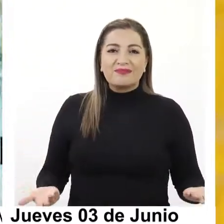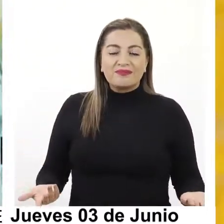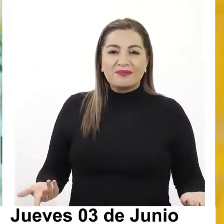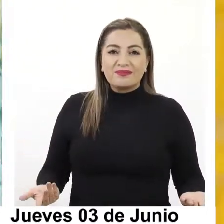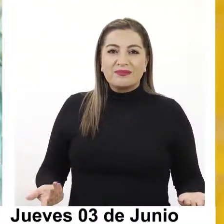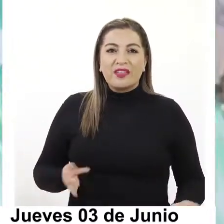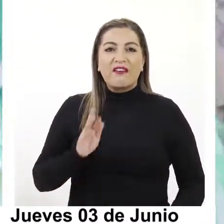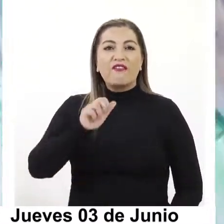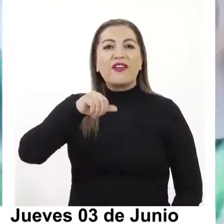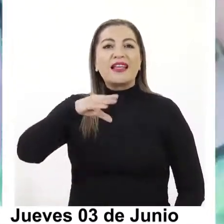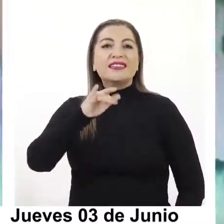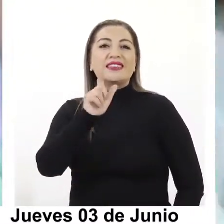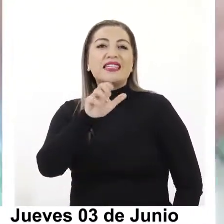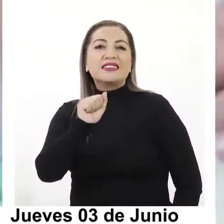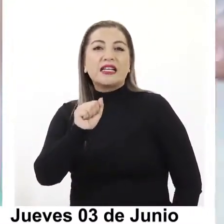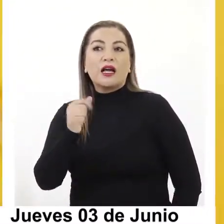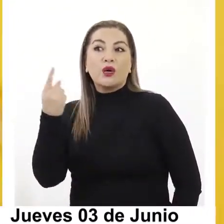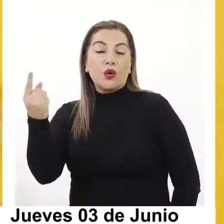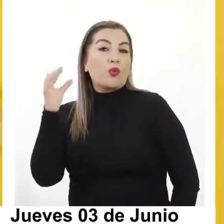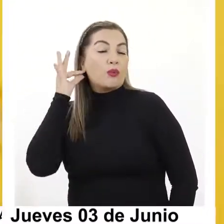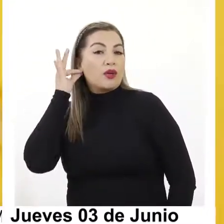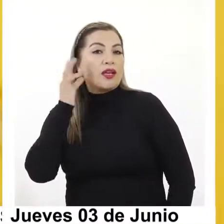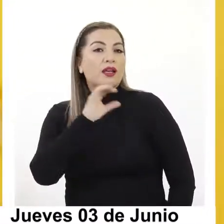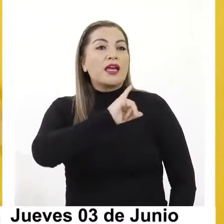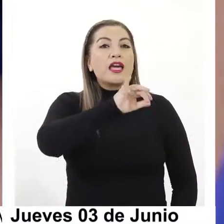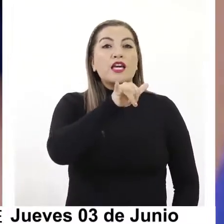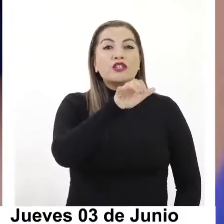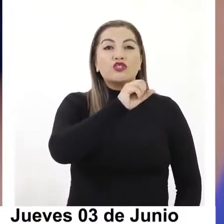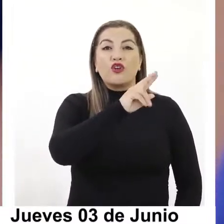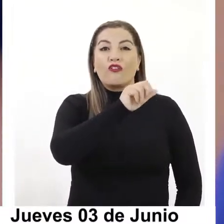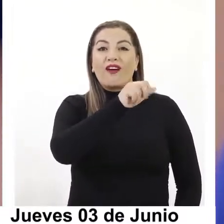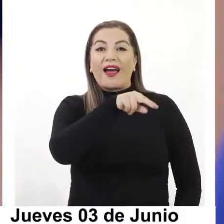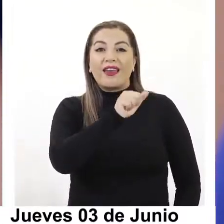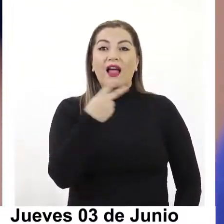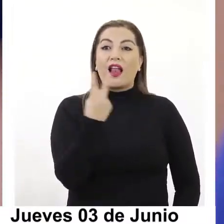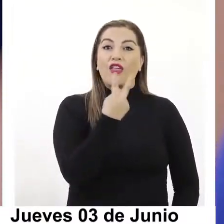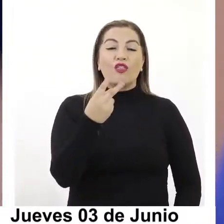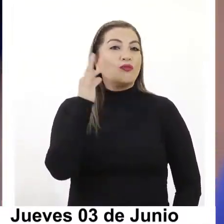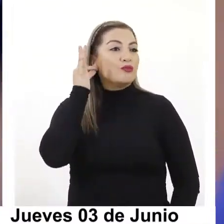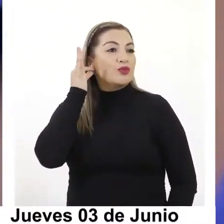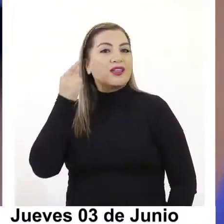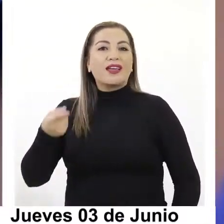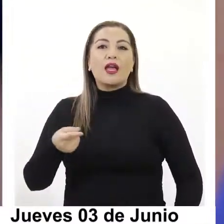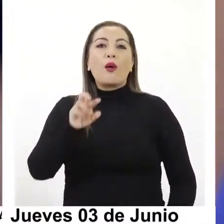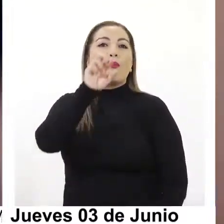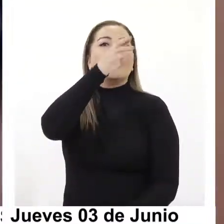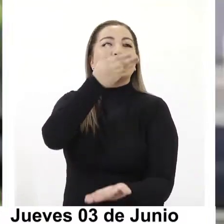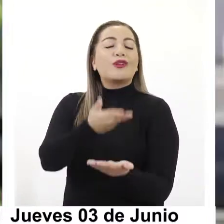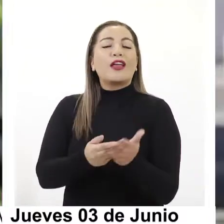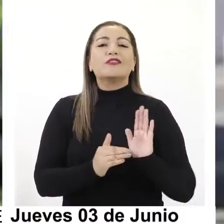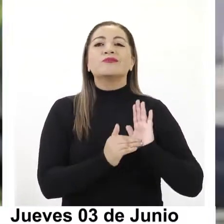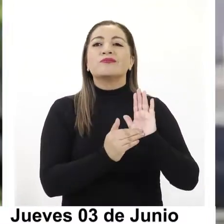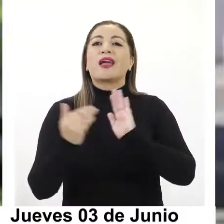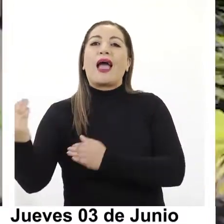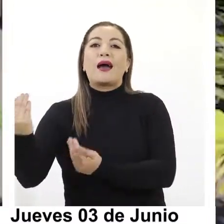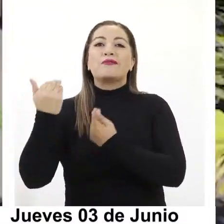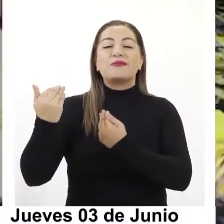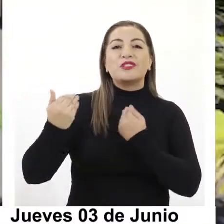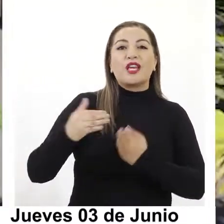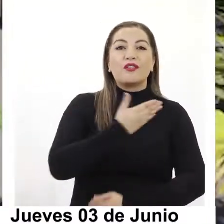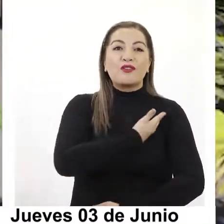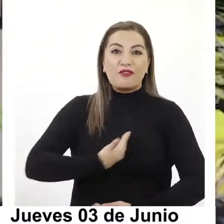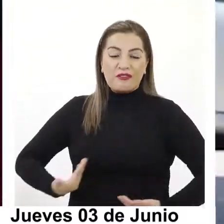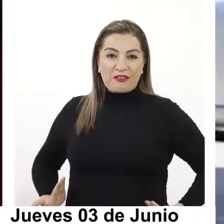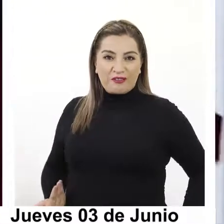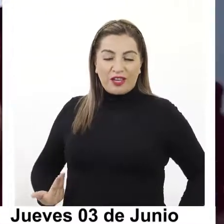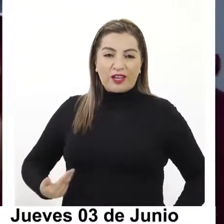corresponde a Francisca Cuellar y a Giovanna Ospina, quienes postularon en esta línea de la Corporación Estatal, que fue apoyada con recursos